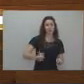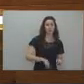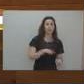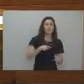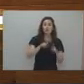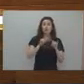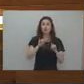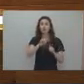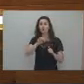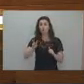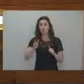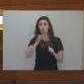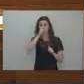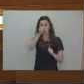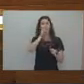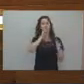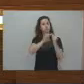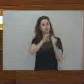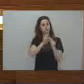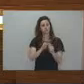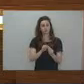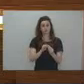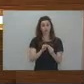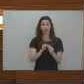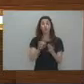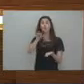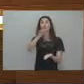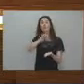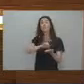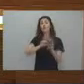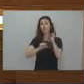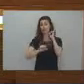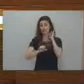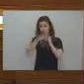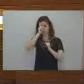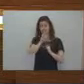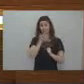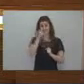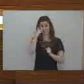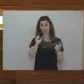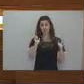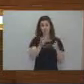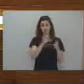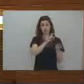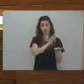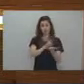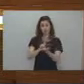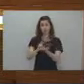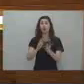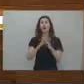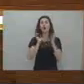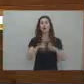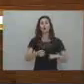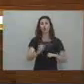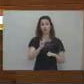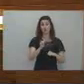Partido Socialista expresó coincidencias programáticas tras una reunión con Ciudadanos. No sé si ustedes han tenido varias reuniones, si han llegado a algún tipo de acuerdo, desde luego que